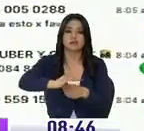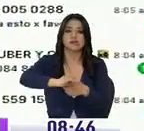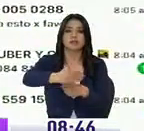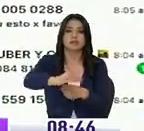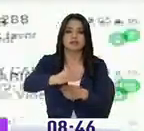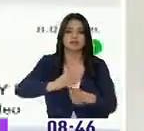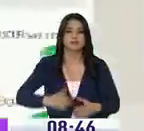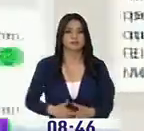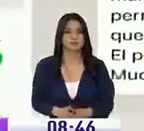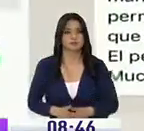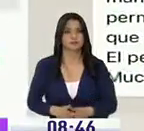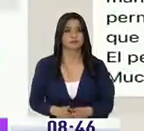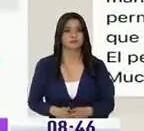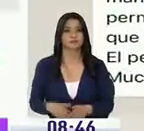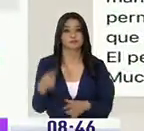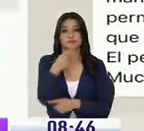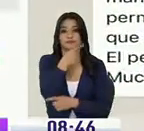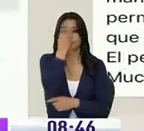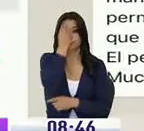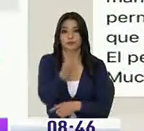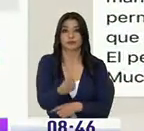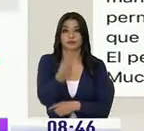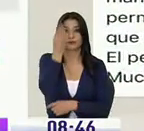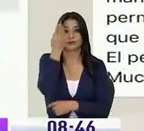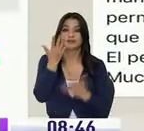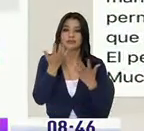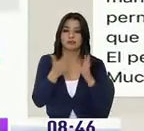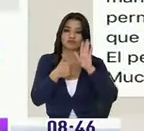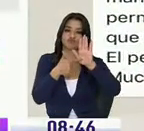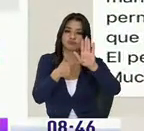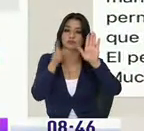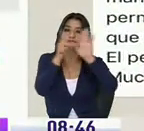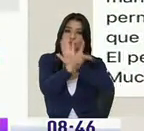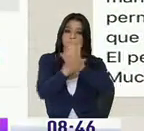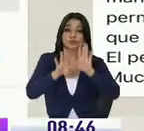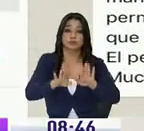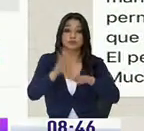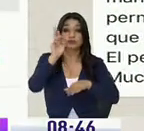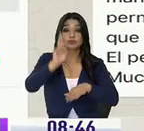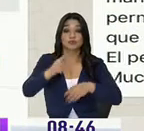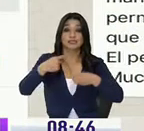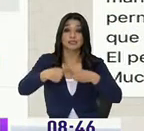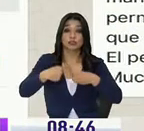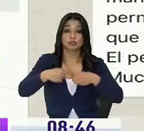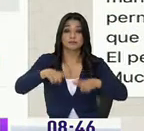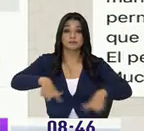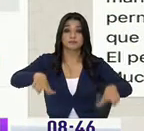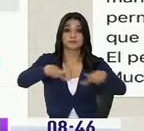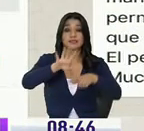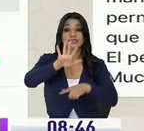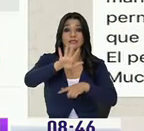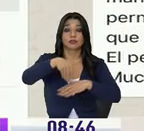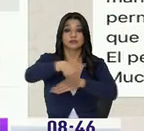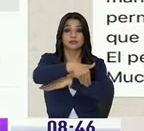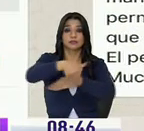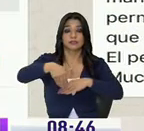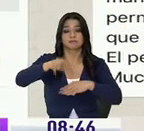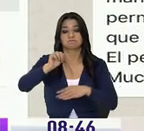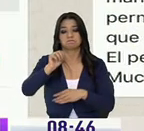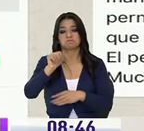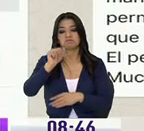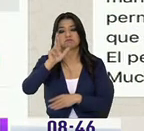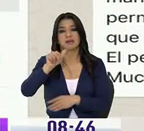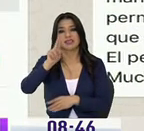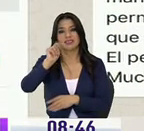bacheo terrible. Buenos días. Quiero poner en conocimiento de que en el sur de Quito, sector de las cinco esquinas, calle Mártir de la